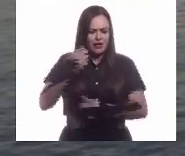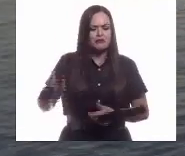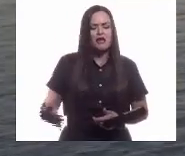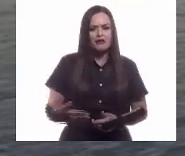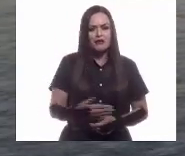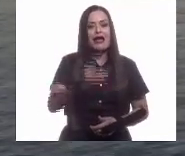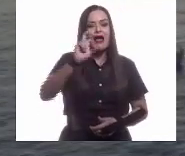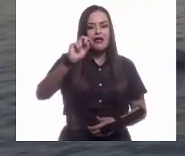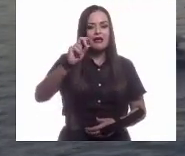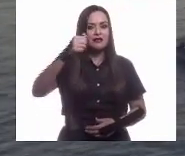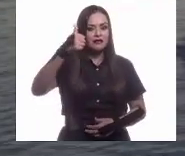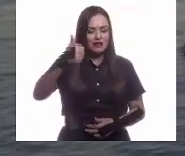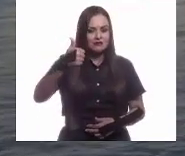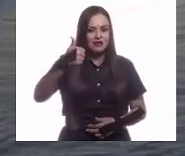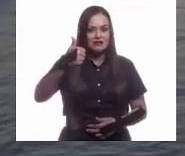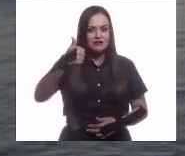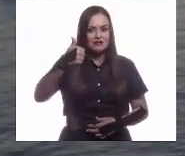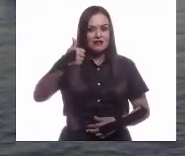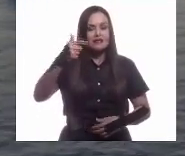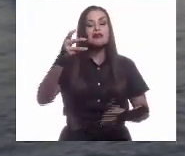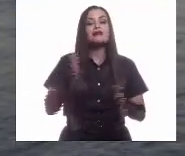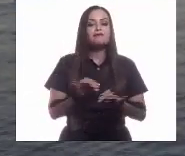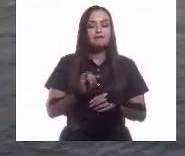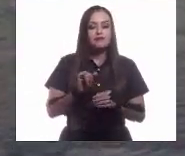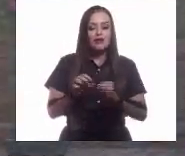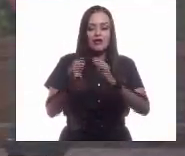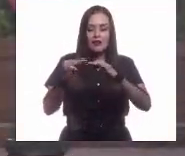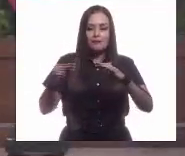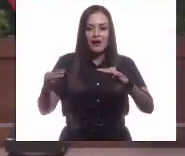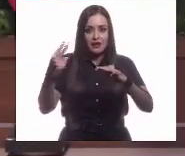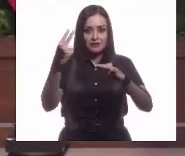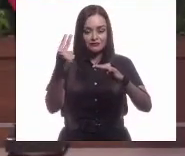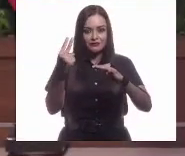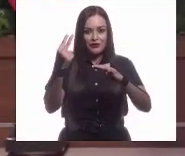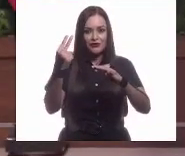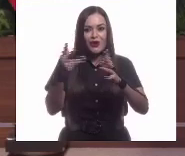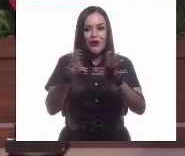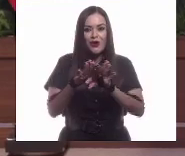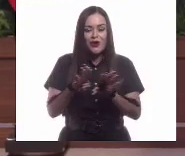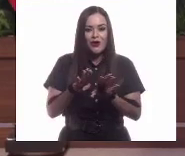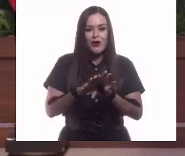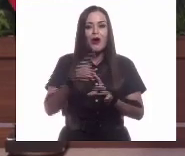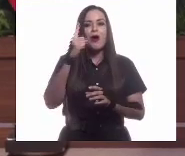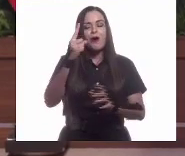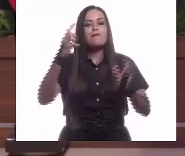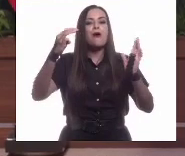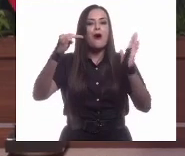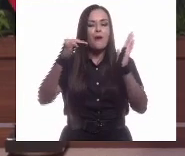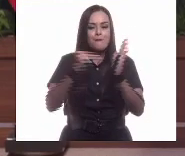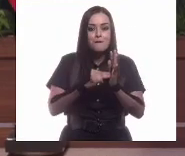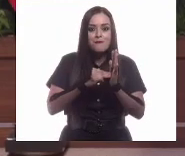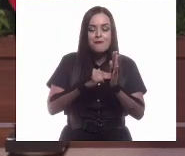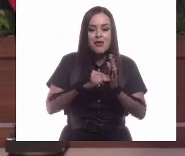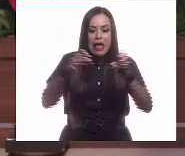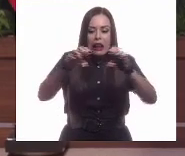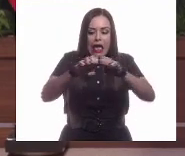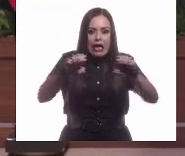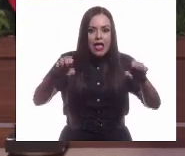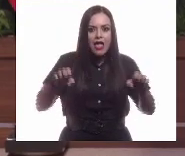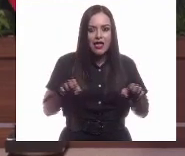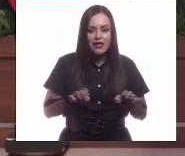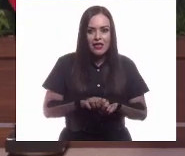pesca y la gran final del Serial Dos Mares con la participación de 1,039 equipos y